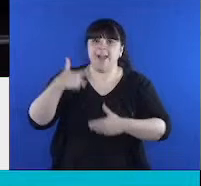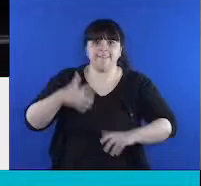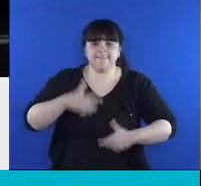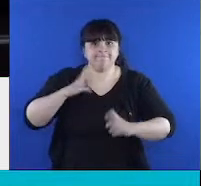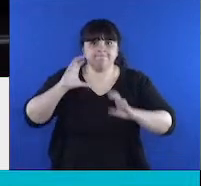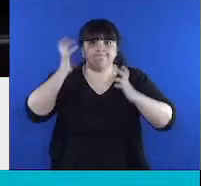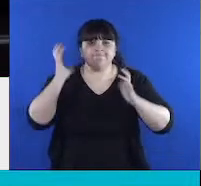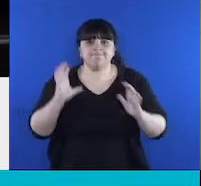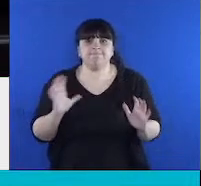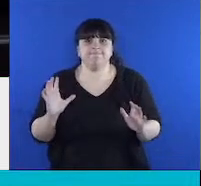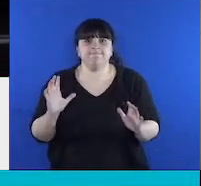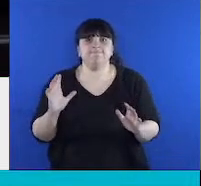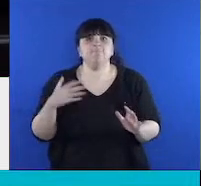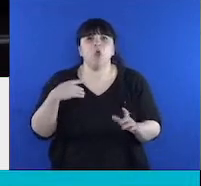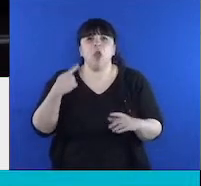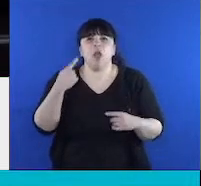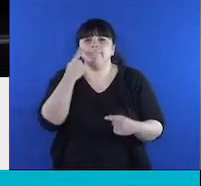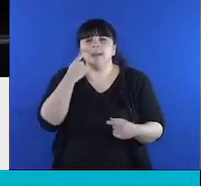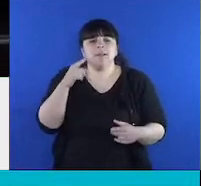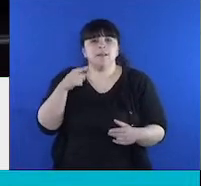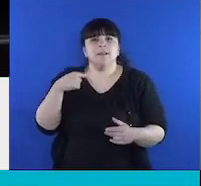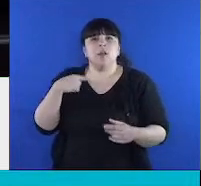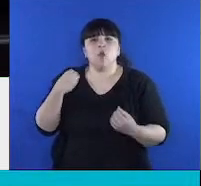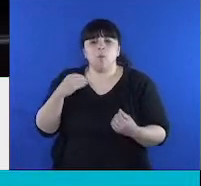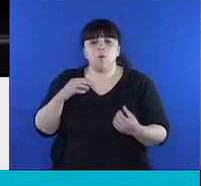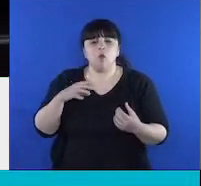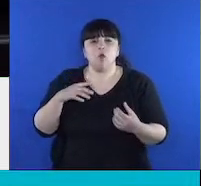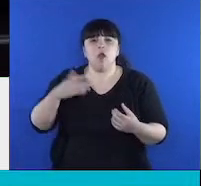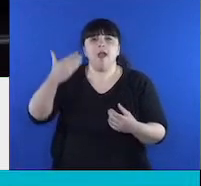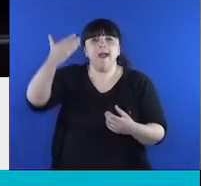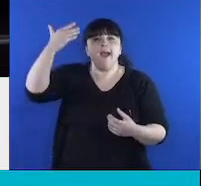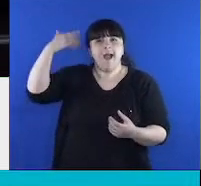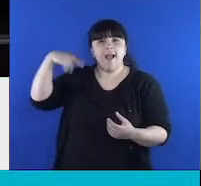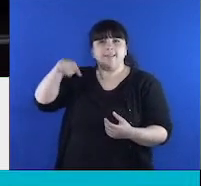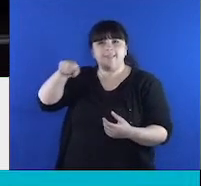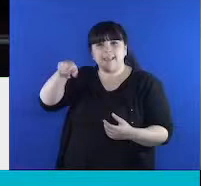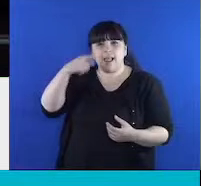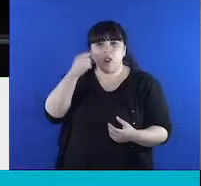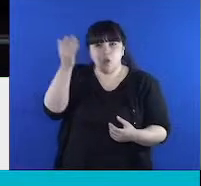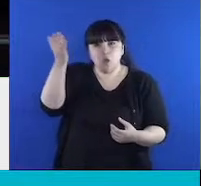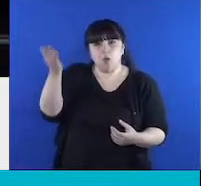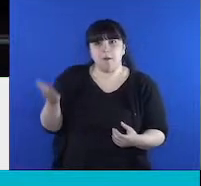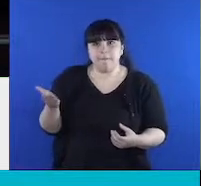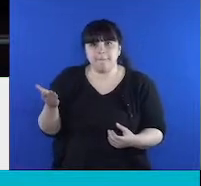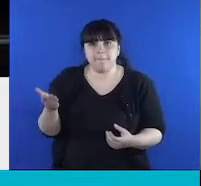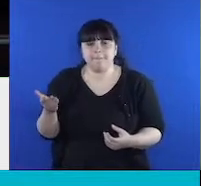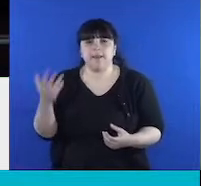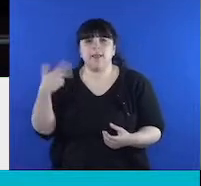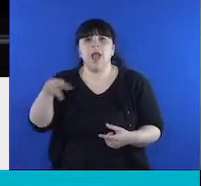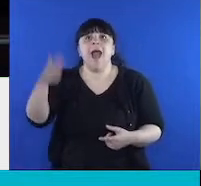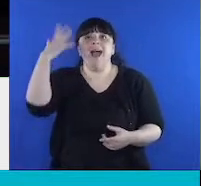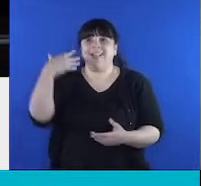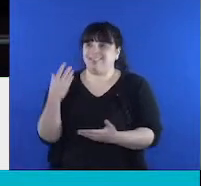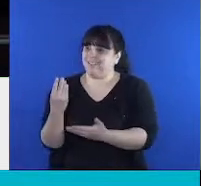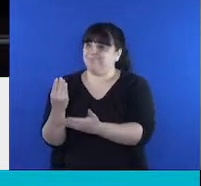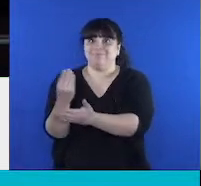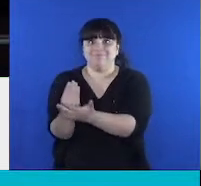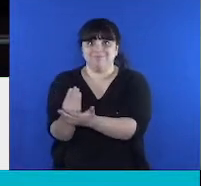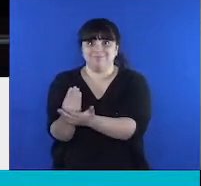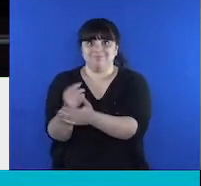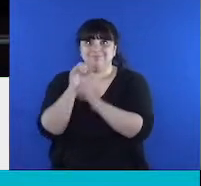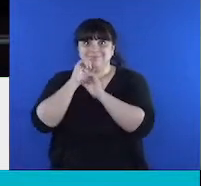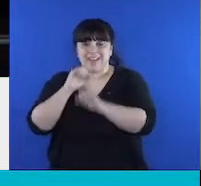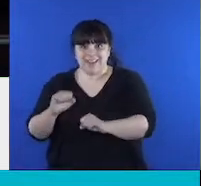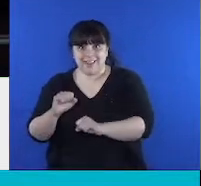profundidad los antecedentes de este señor, que antes de ser designado secretario de Culto de la Nación ya